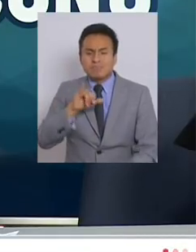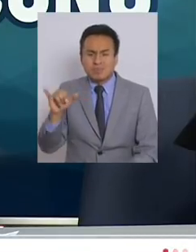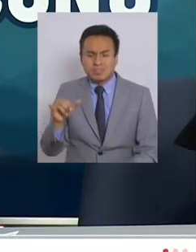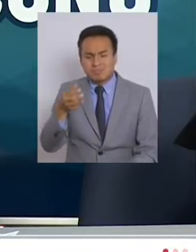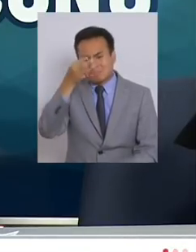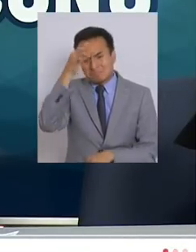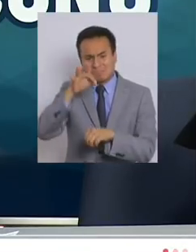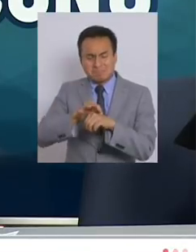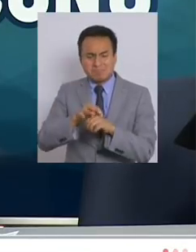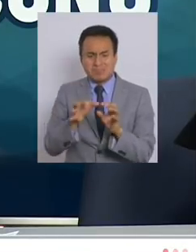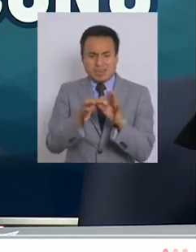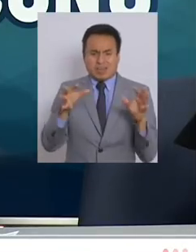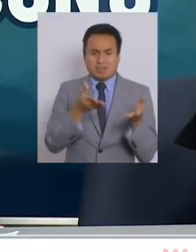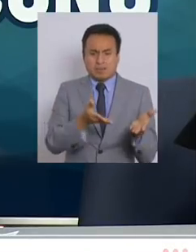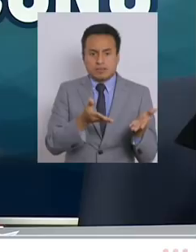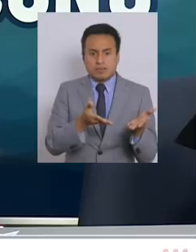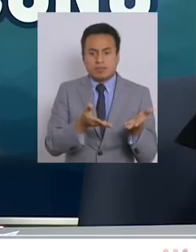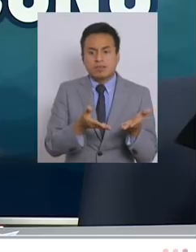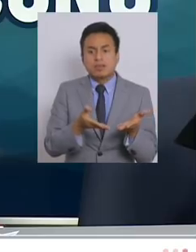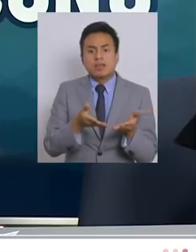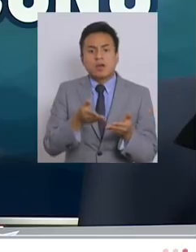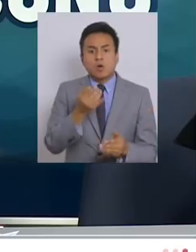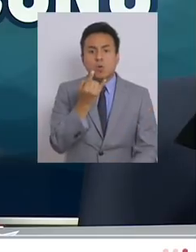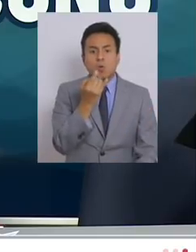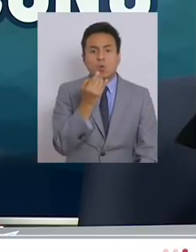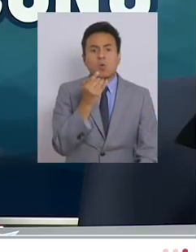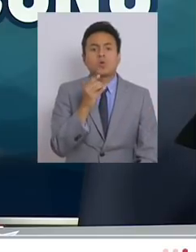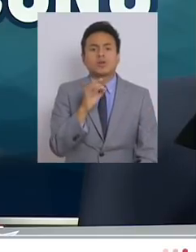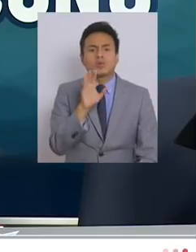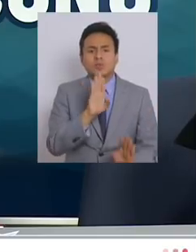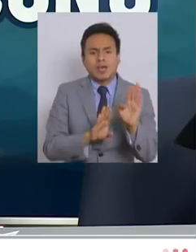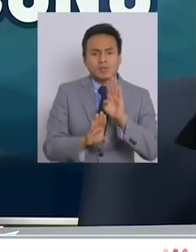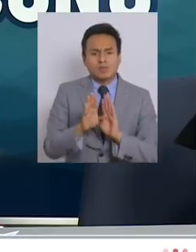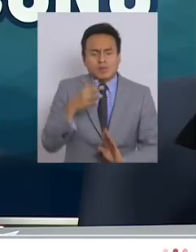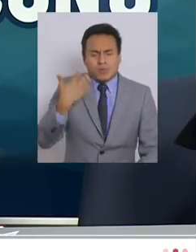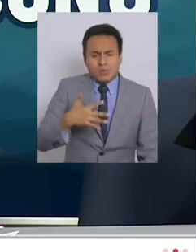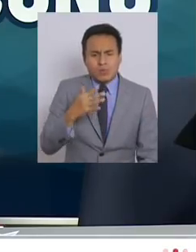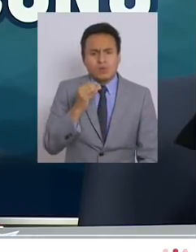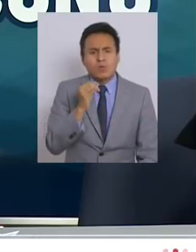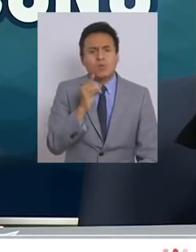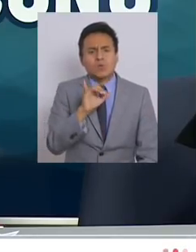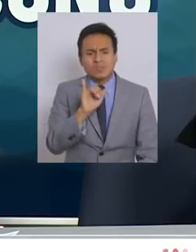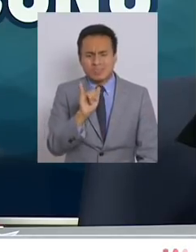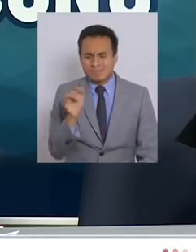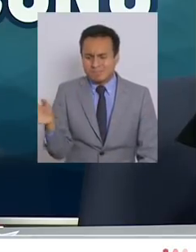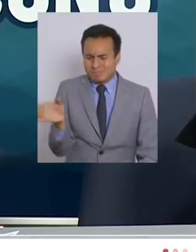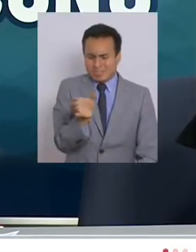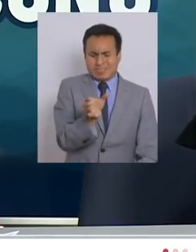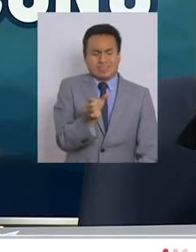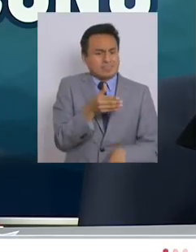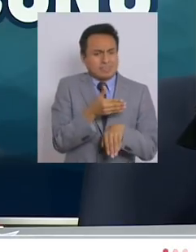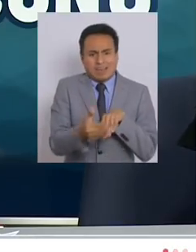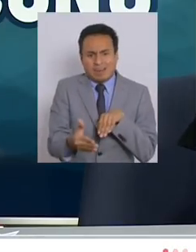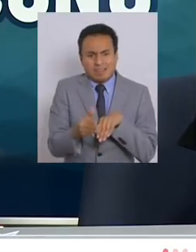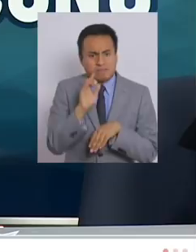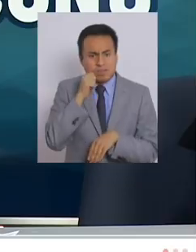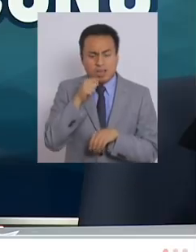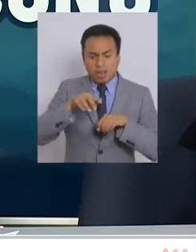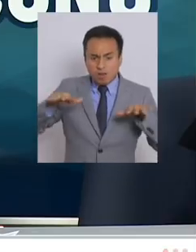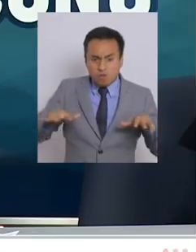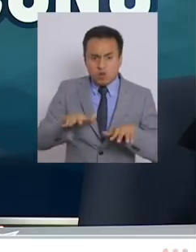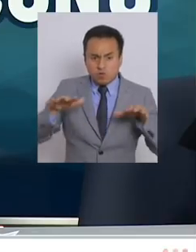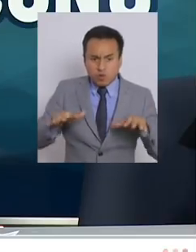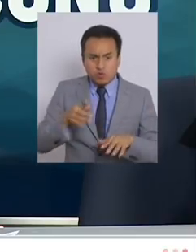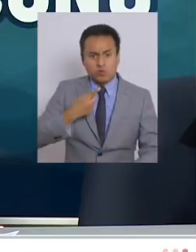esta instancia cuando llegamos a la unidad de cuidado intensivo evidentemente que estamos muy tarde y el esfuerzo que